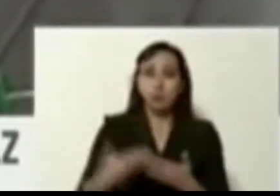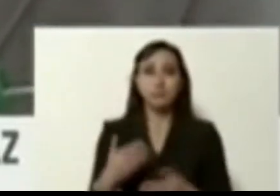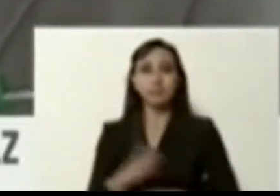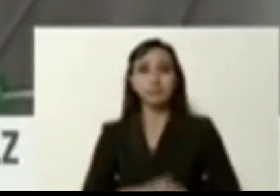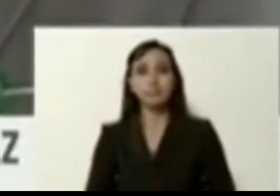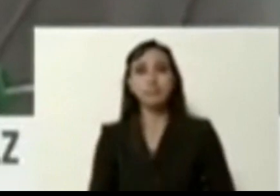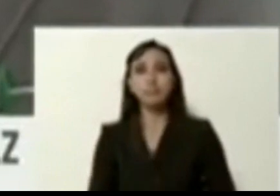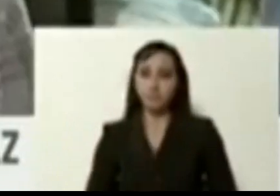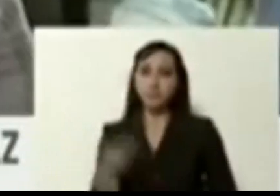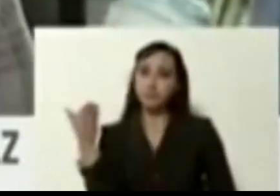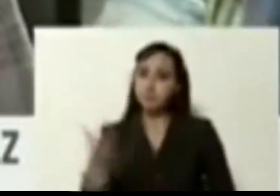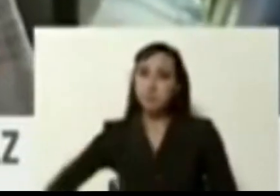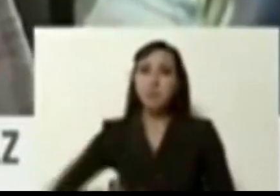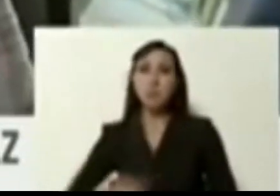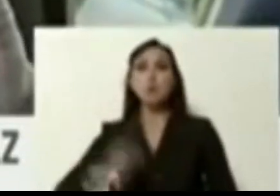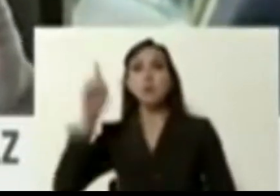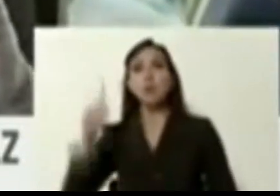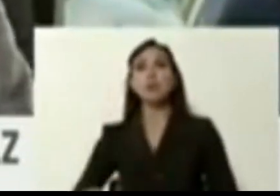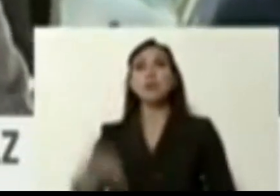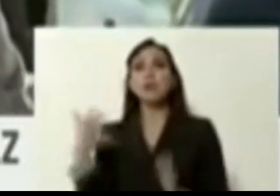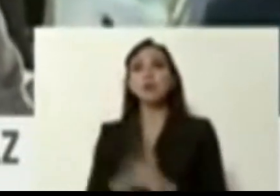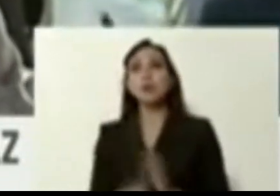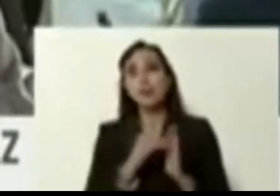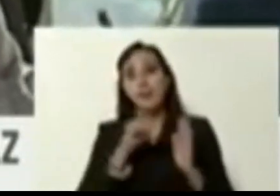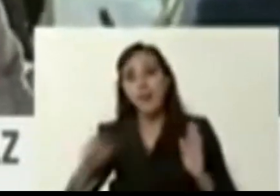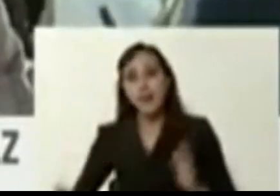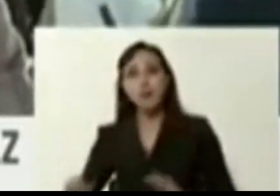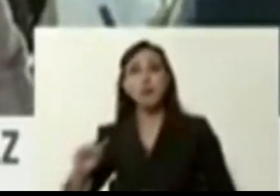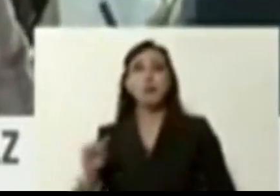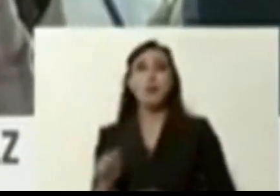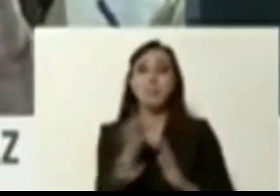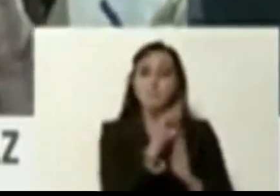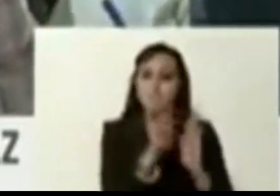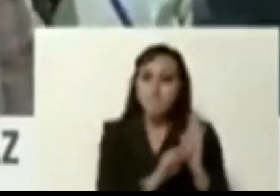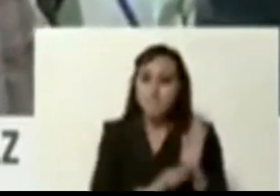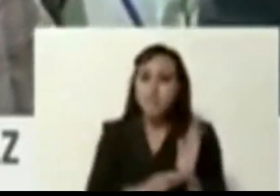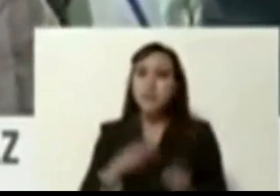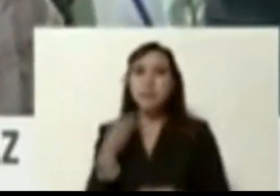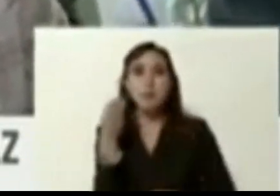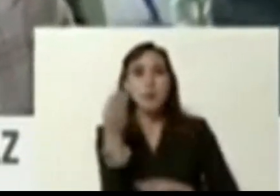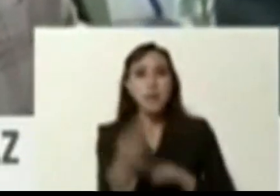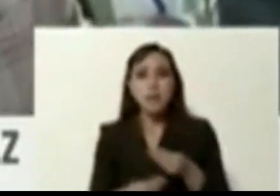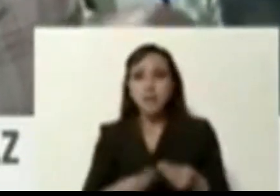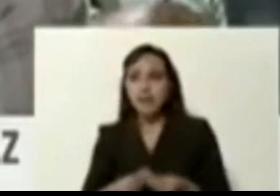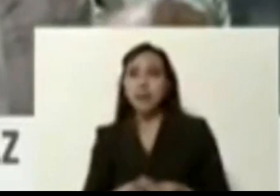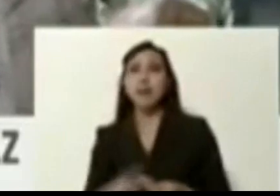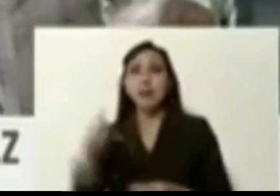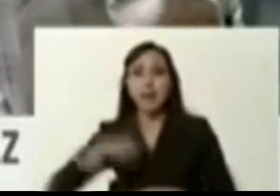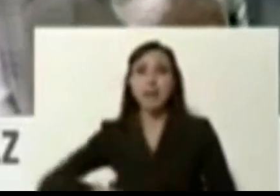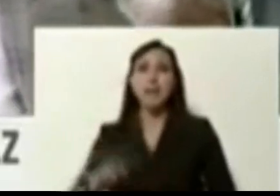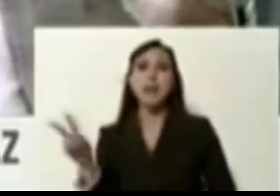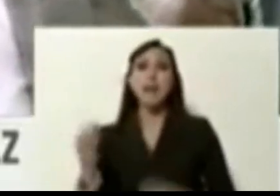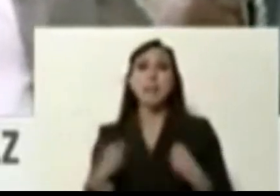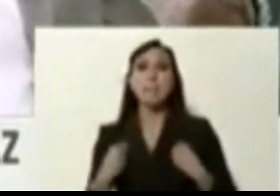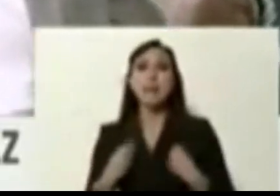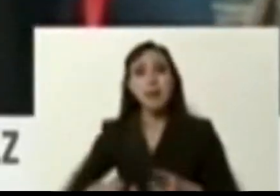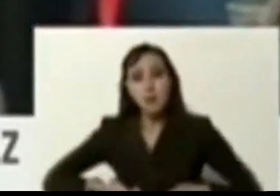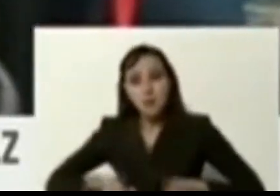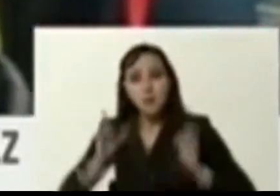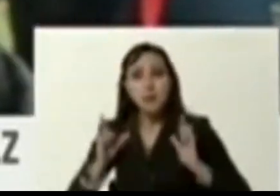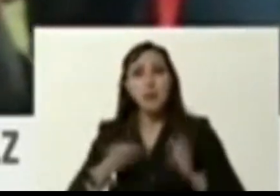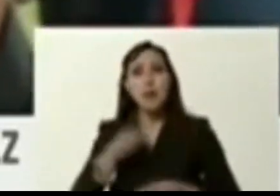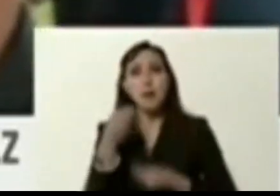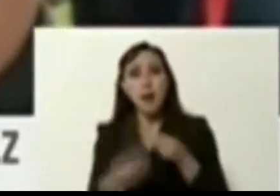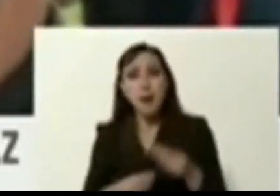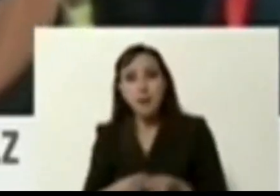la interrupción voluntaria del embarazo o de las uniones civiles entre personas del mismo sexo. Estos dos últimos temas han recibido impulsos